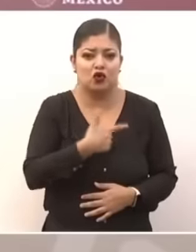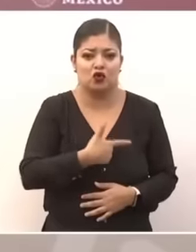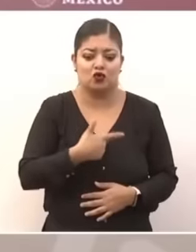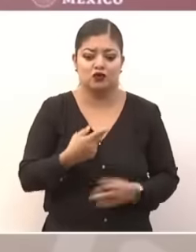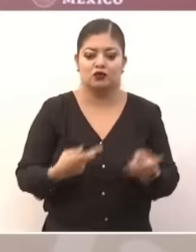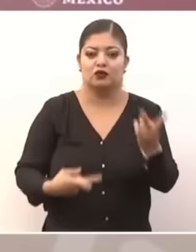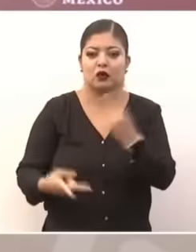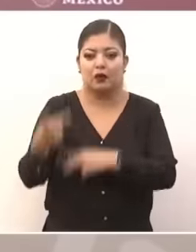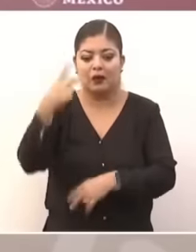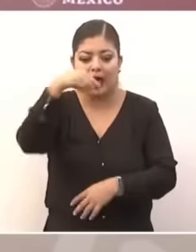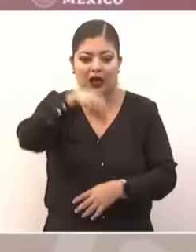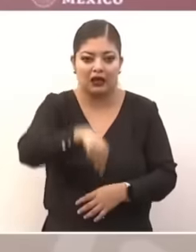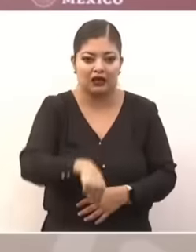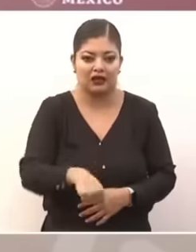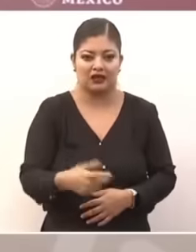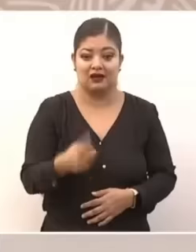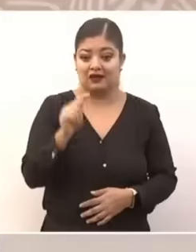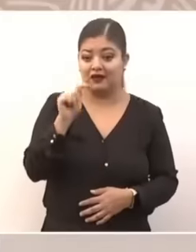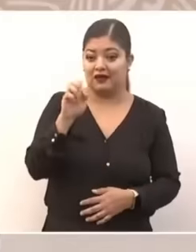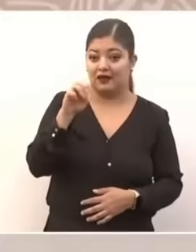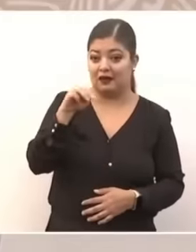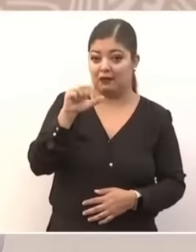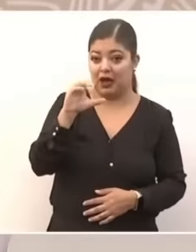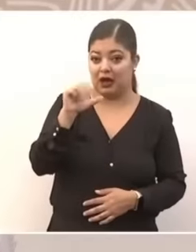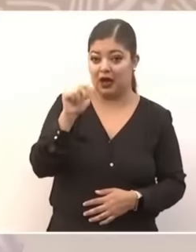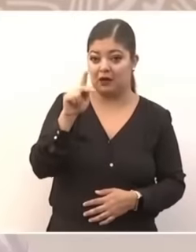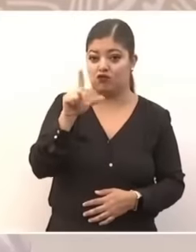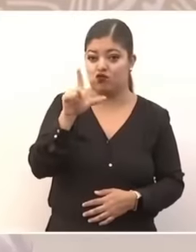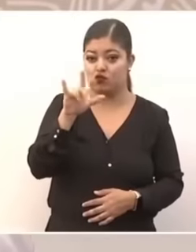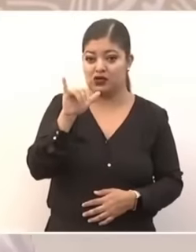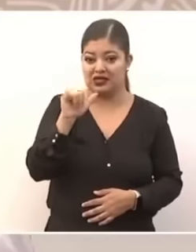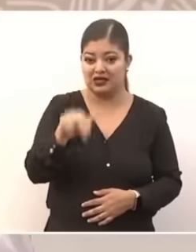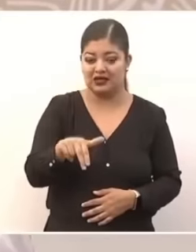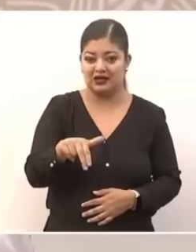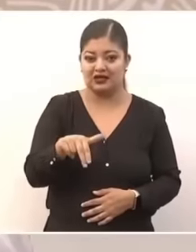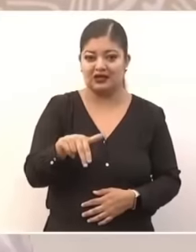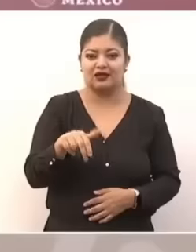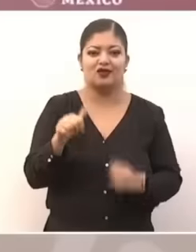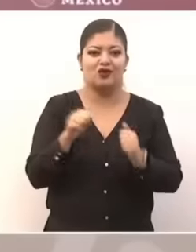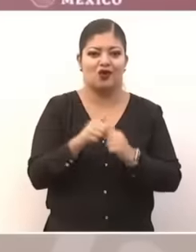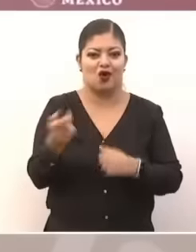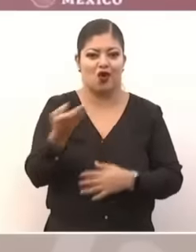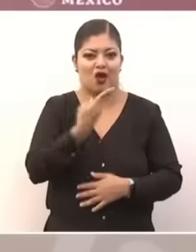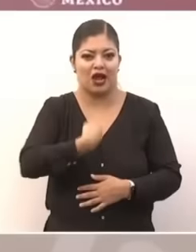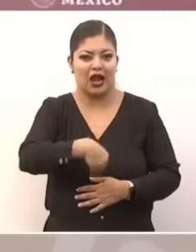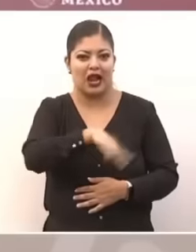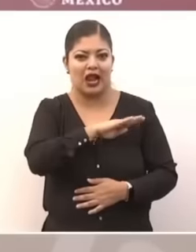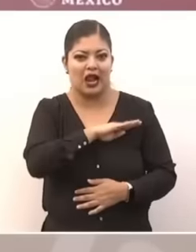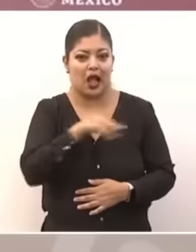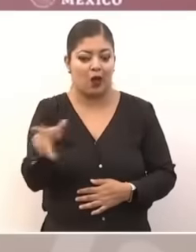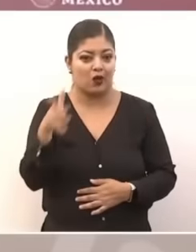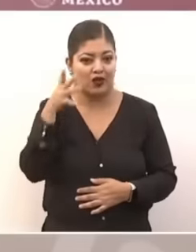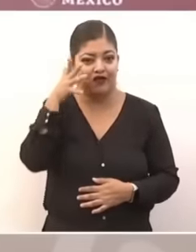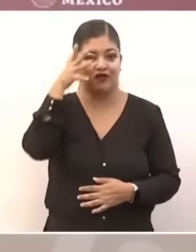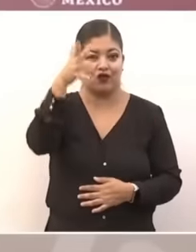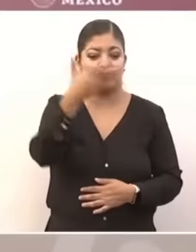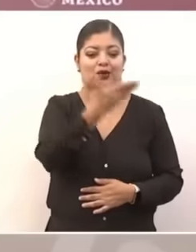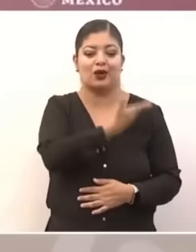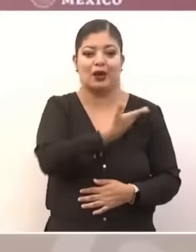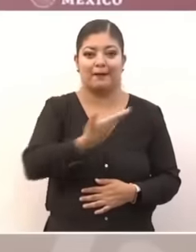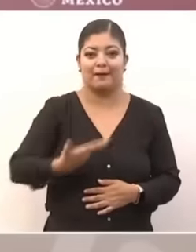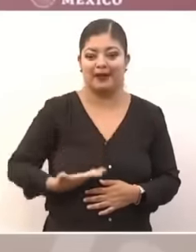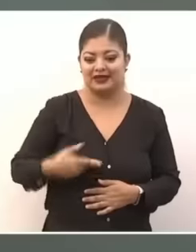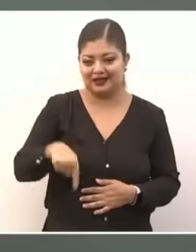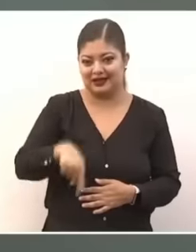aquí a Temacapulín con Claudia Sheinbaum, la futura presidenta